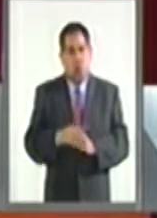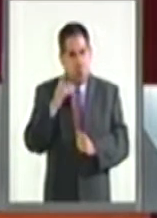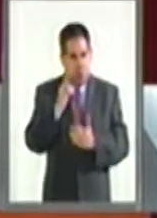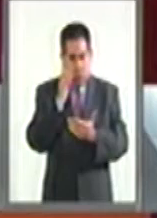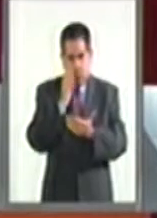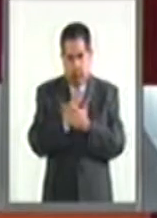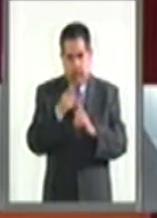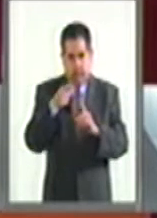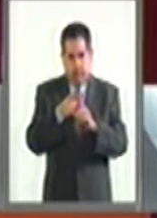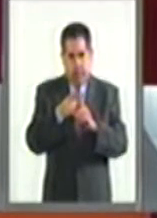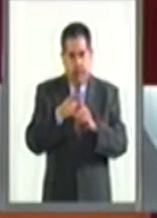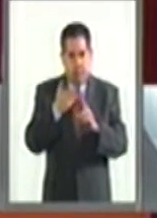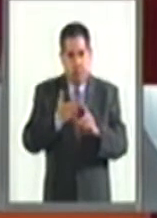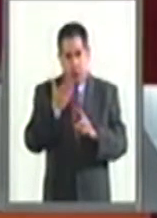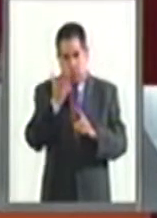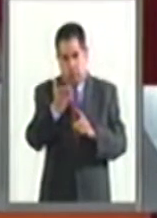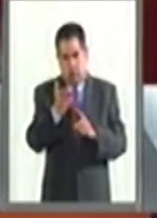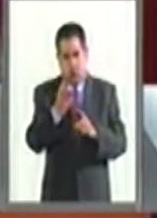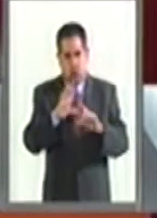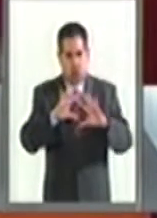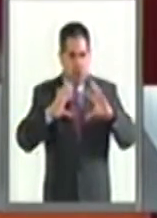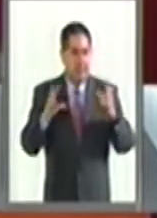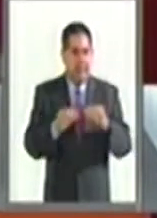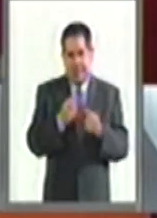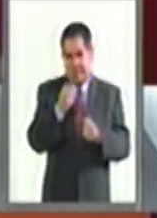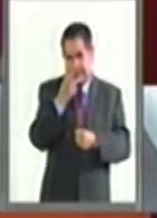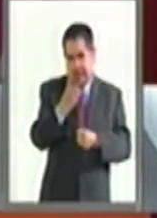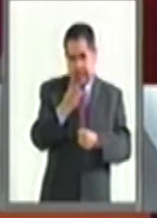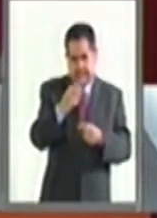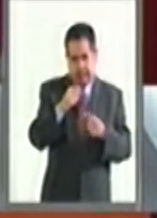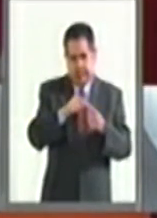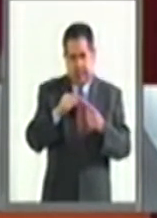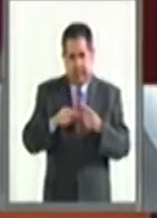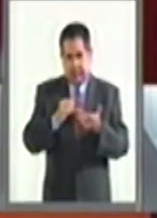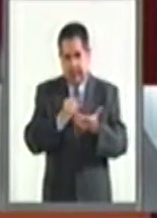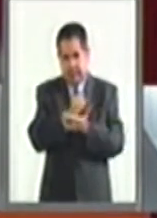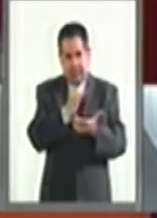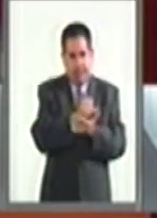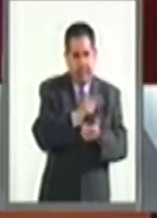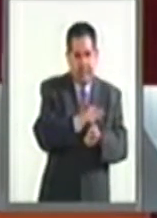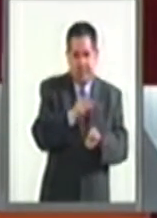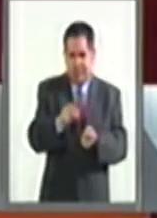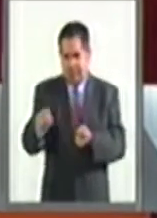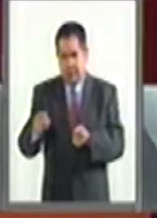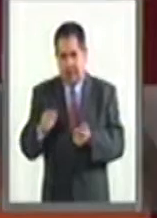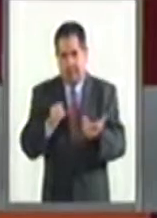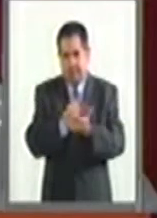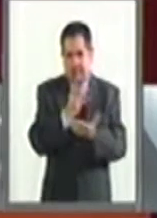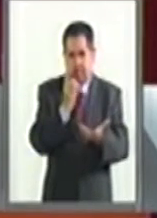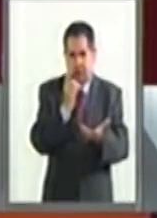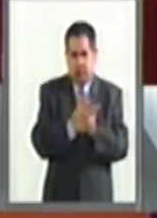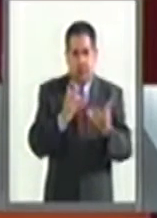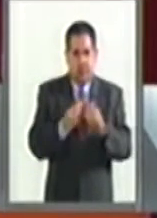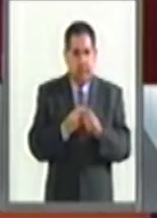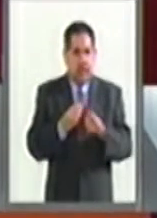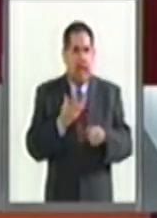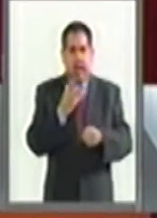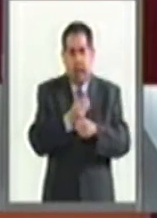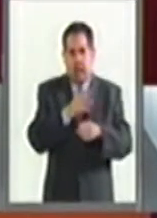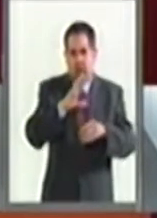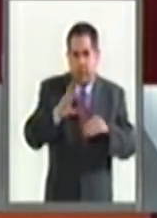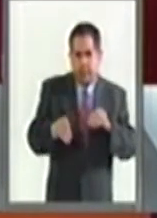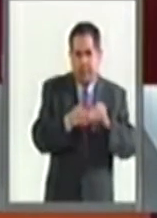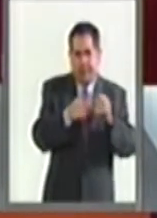sola intervención fijaré mi postura respecto a los 3 dictámenes que reforman y adicionan